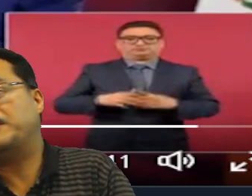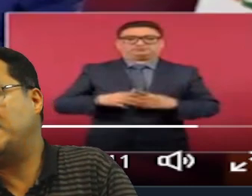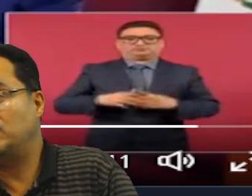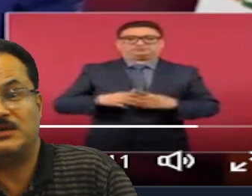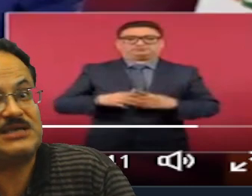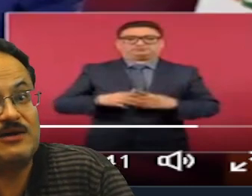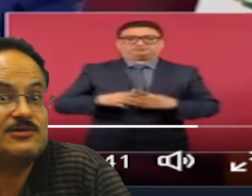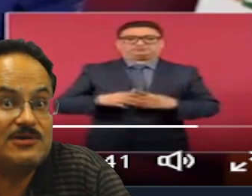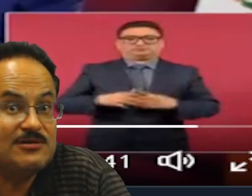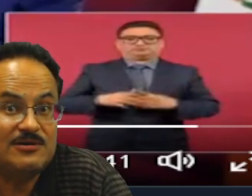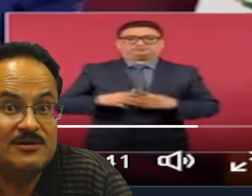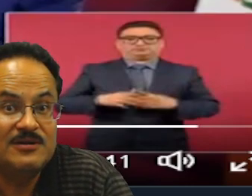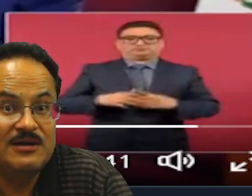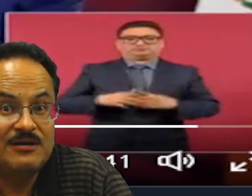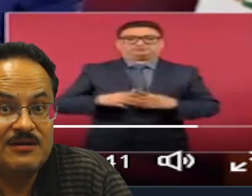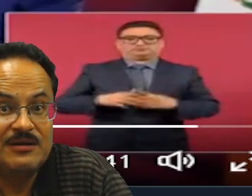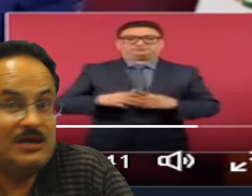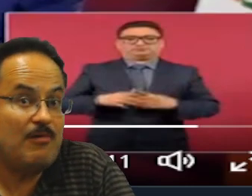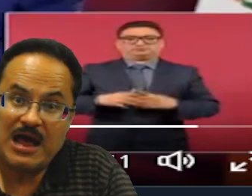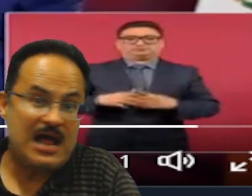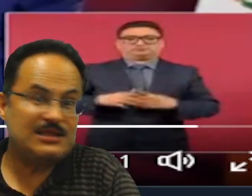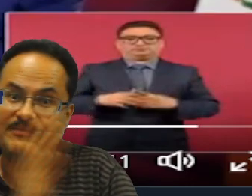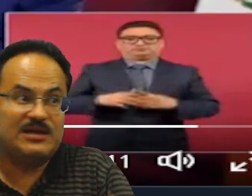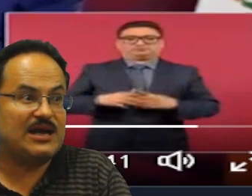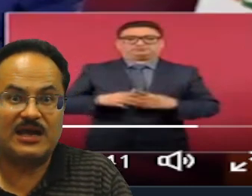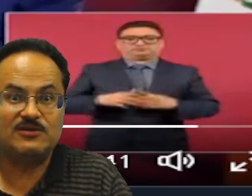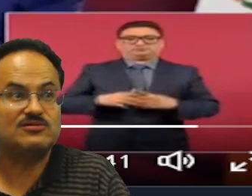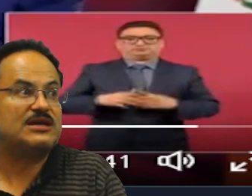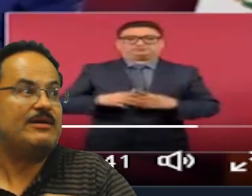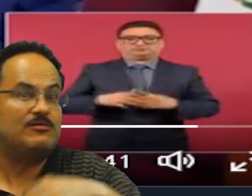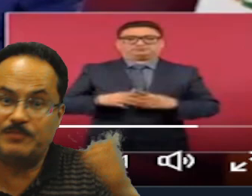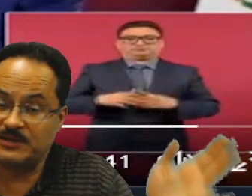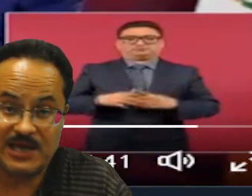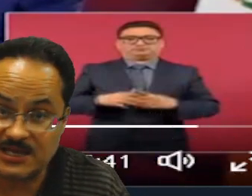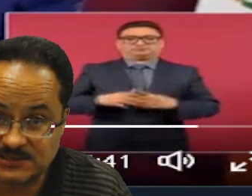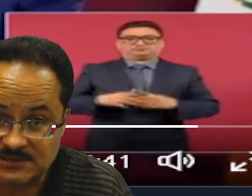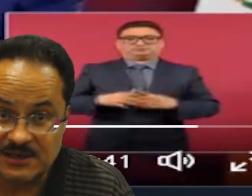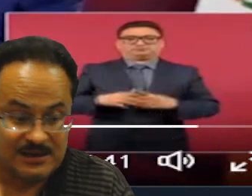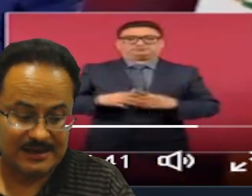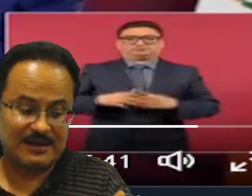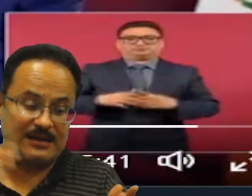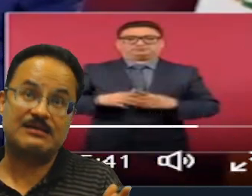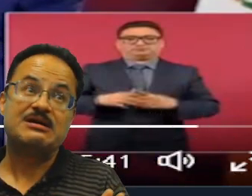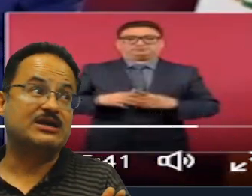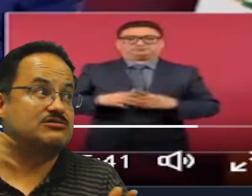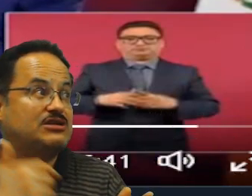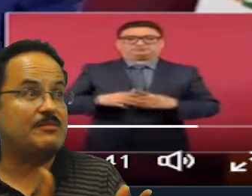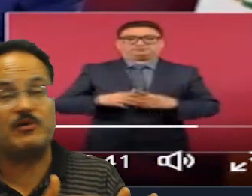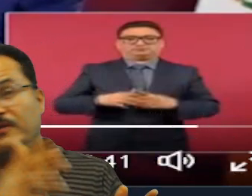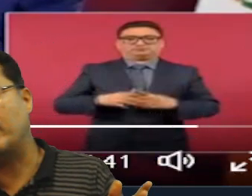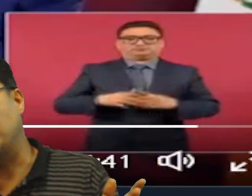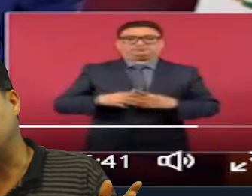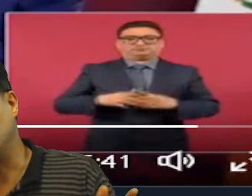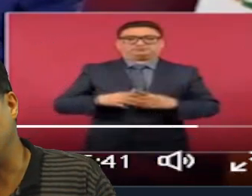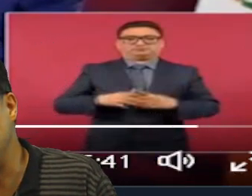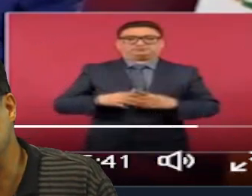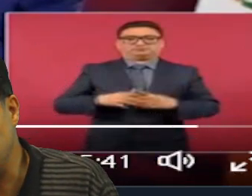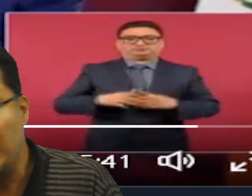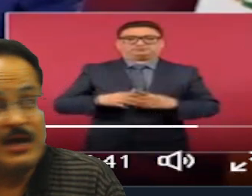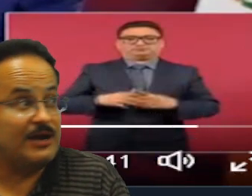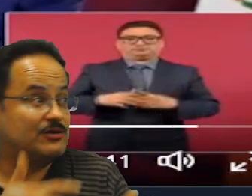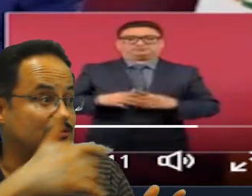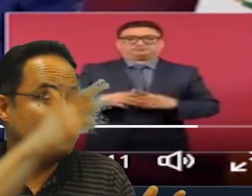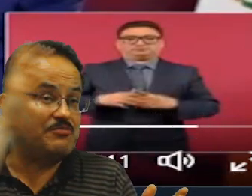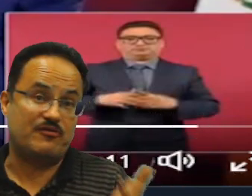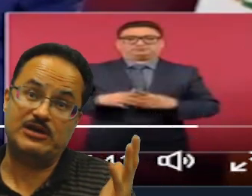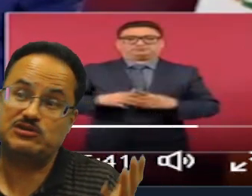ciudadanos pagando más caro todo igual También aquellos usaban un pretexto en su tiempo que fue la influenza